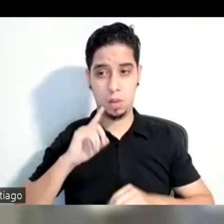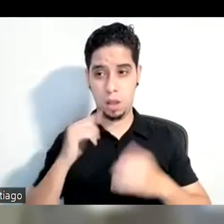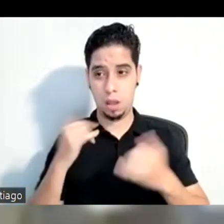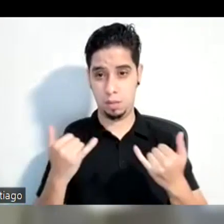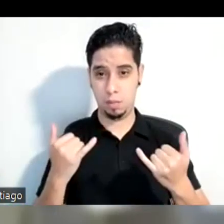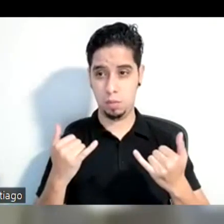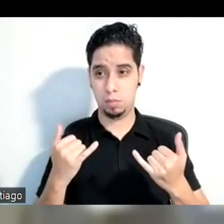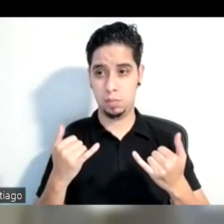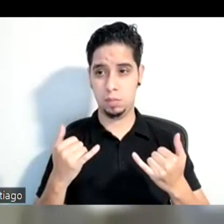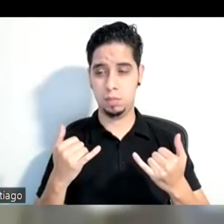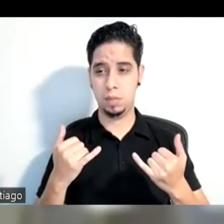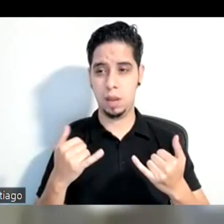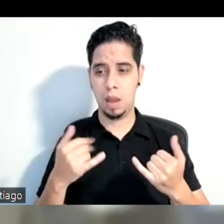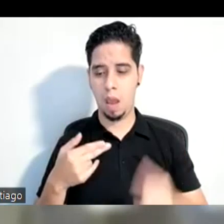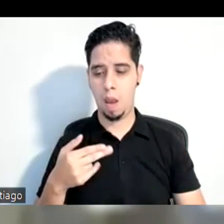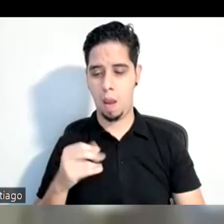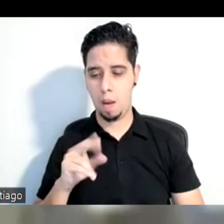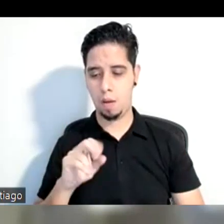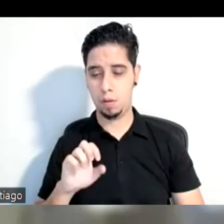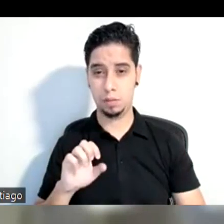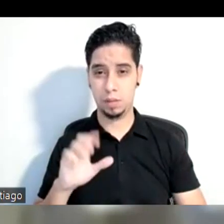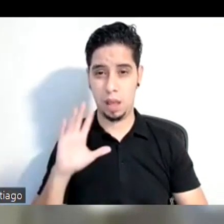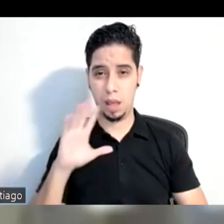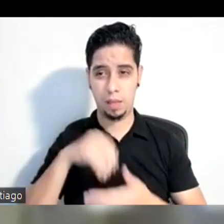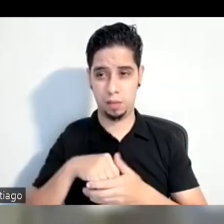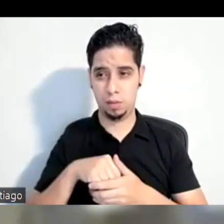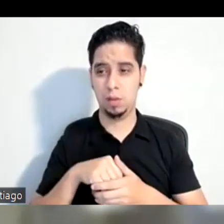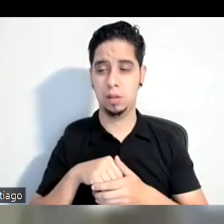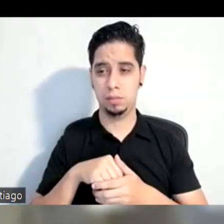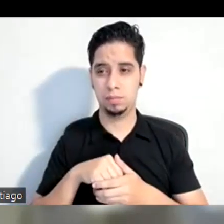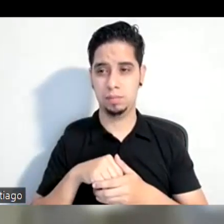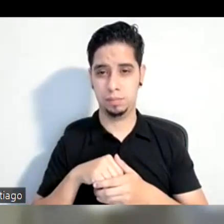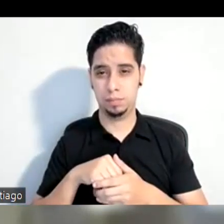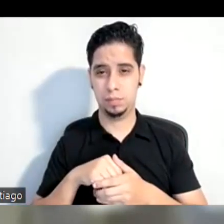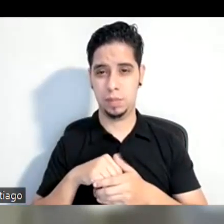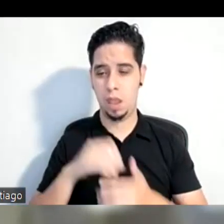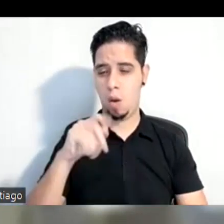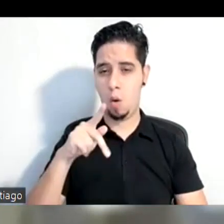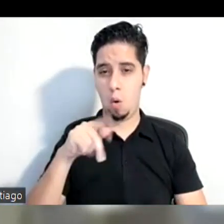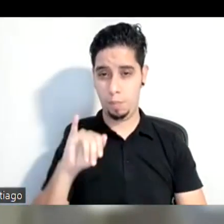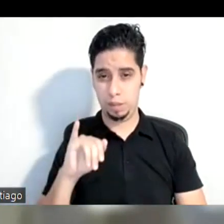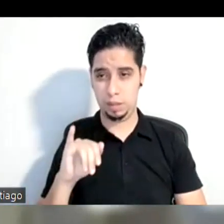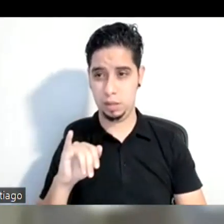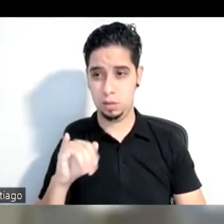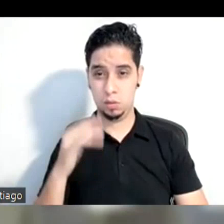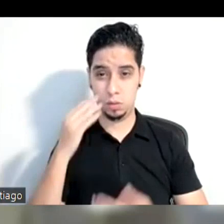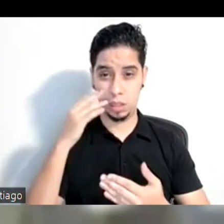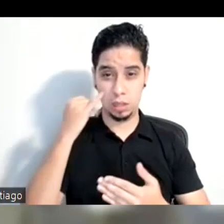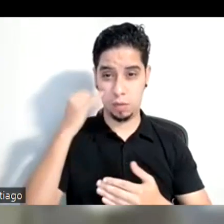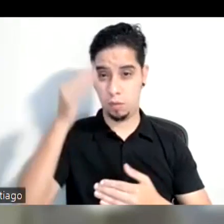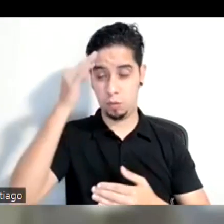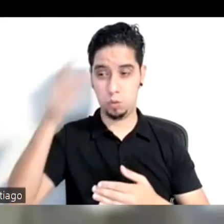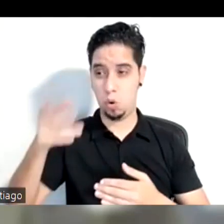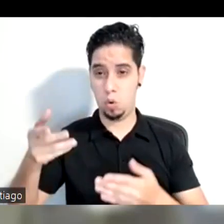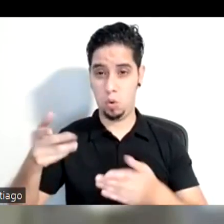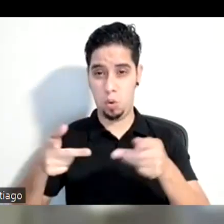house. Están dentro de la oficina de la Defensoría de Personas con Impedimento. No sé si después van a conseguir un local